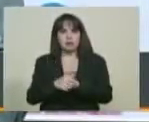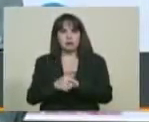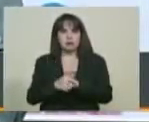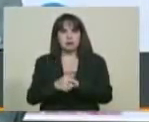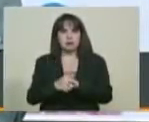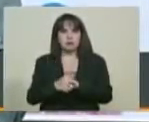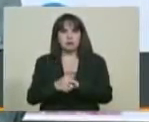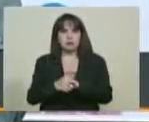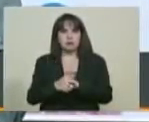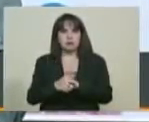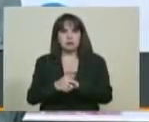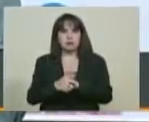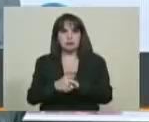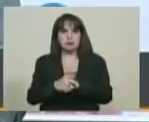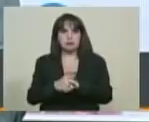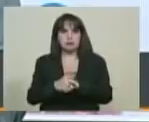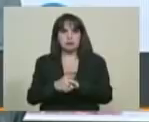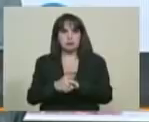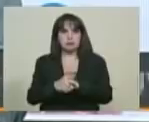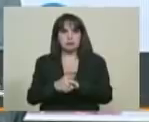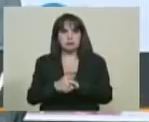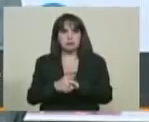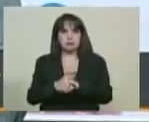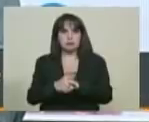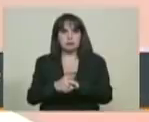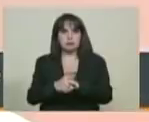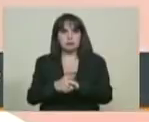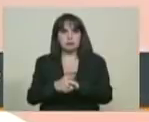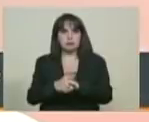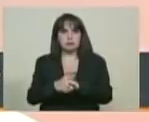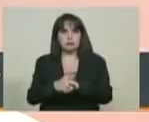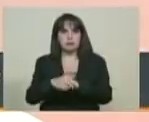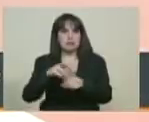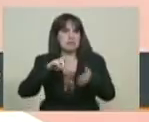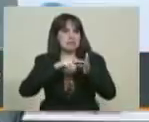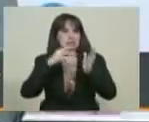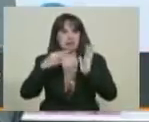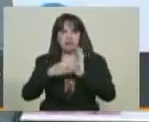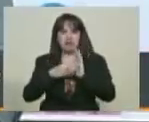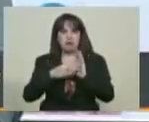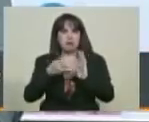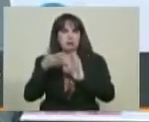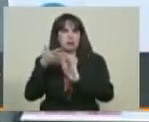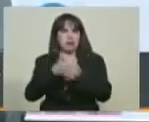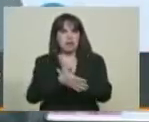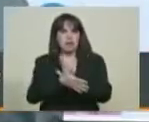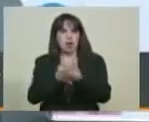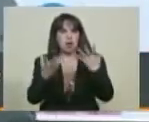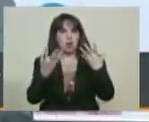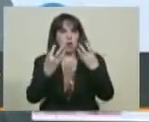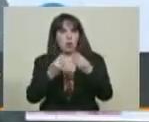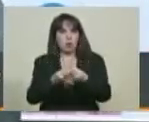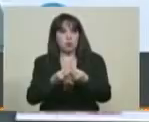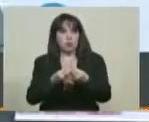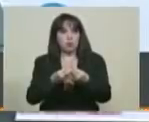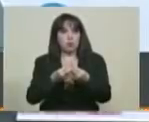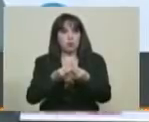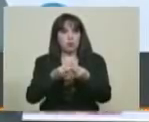Hemos estado en desacuerdo, ¿no? Tiene que ser el concepto de intelectuales orgánicos de Gramsci y de Chávez.